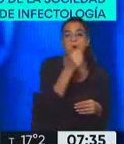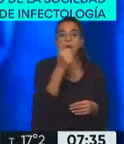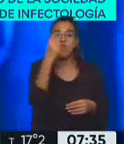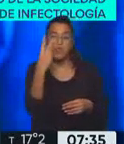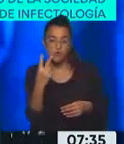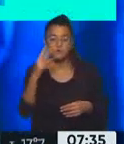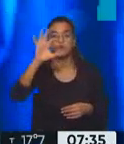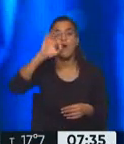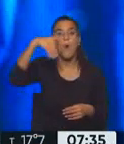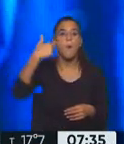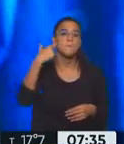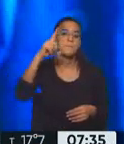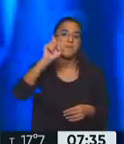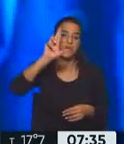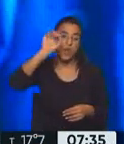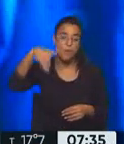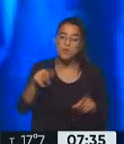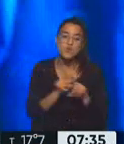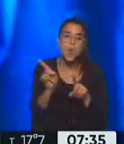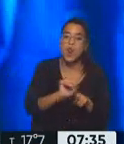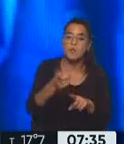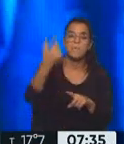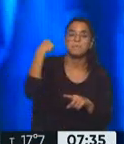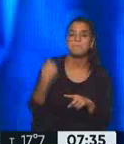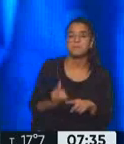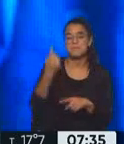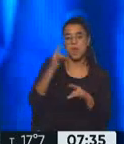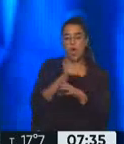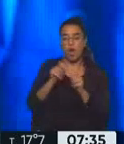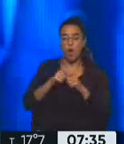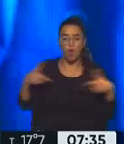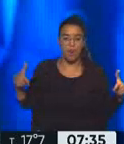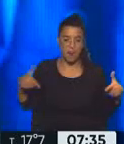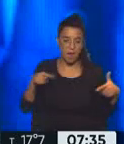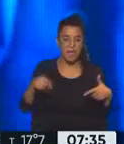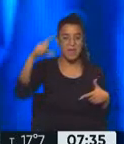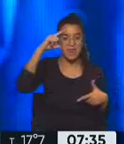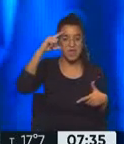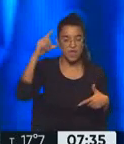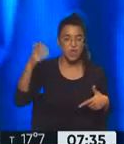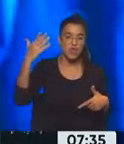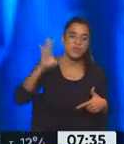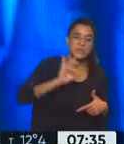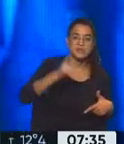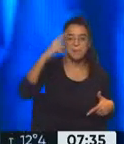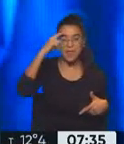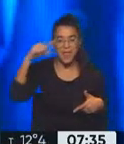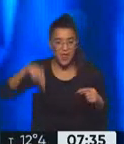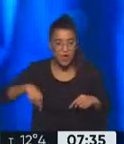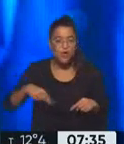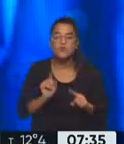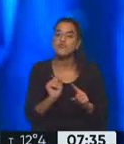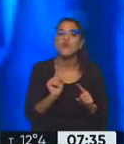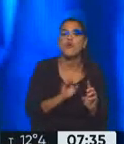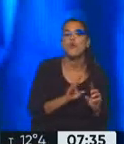omicron o sea no es la misma o micro en que ocasionó la primera la ola de enero de diciembre enero en nuestro territorio